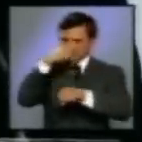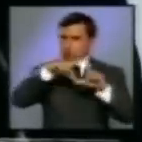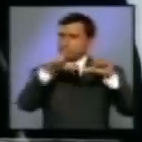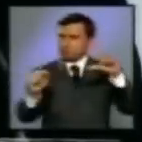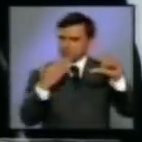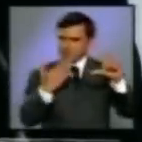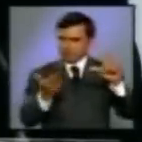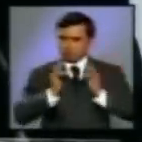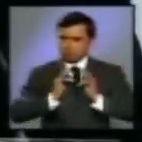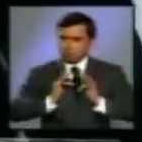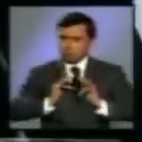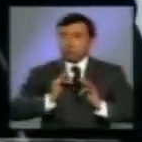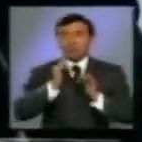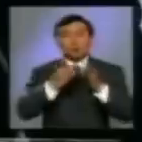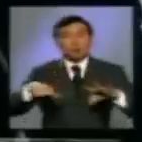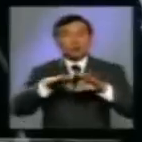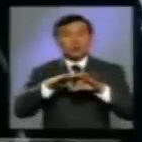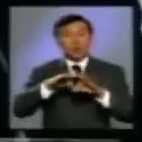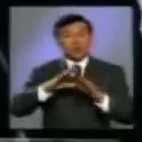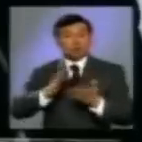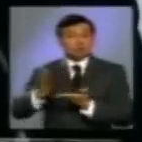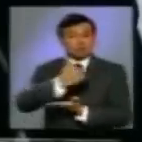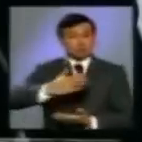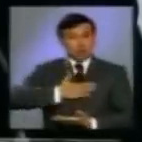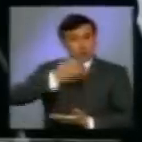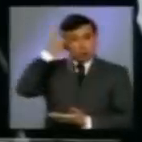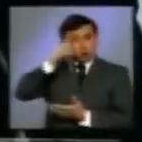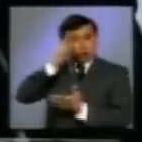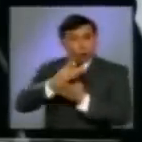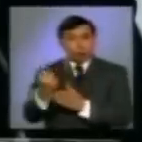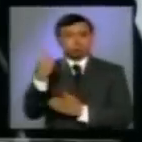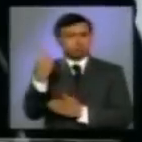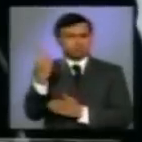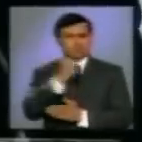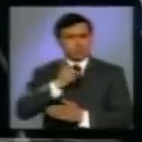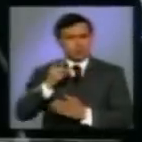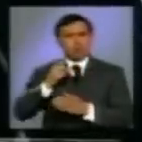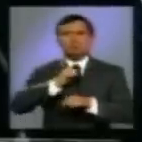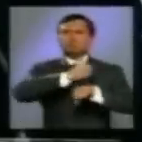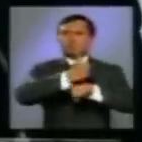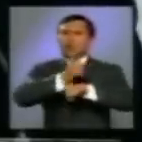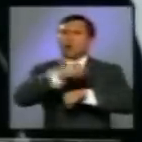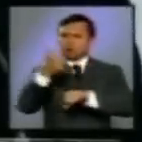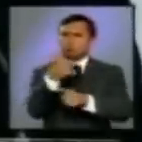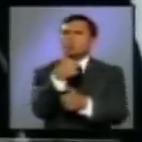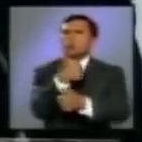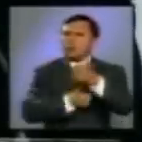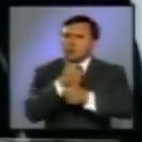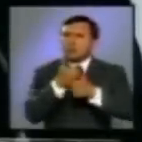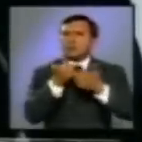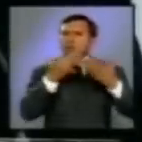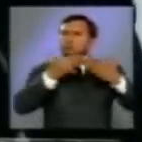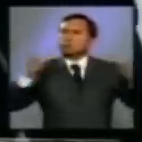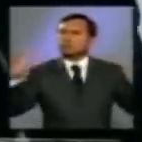monopolios, que haya competencia, que no hayan precios exagerados, monopolios protegidos